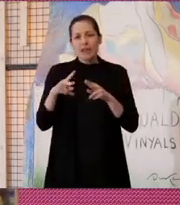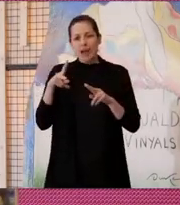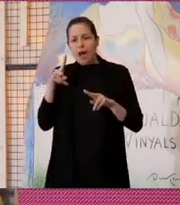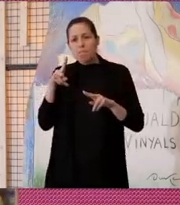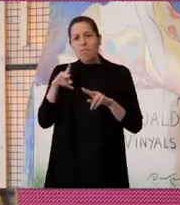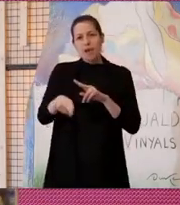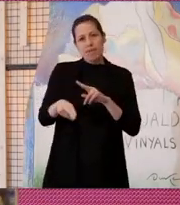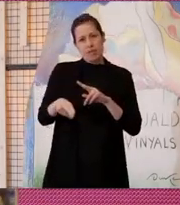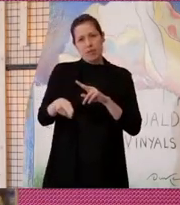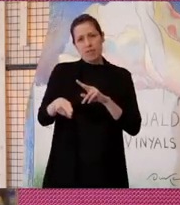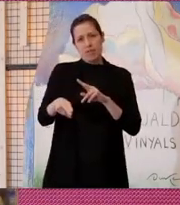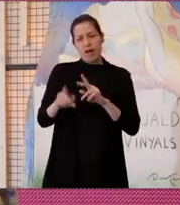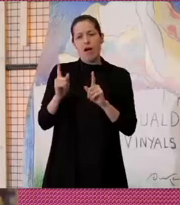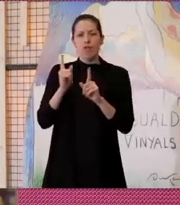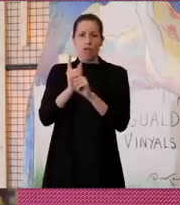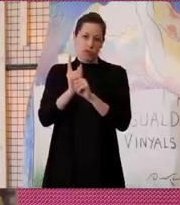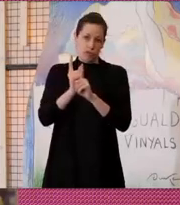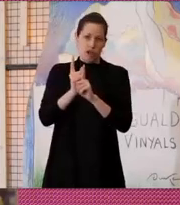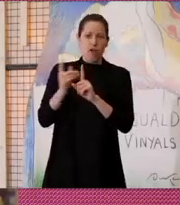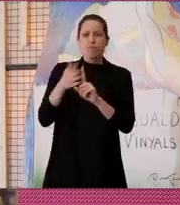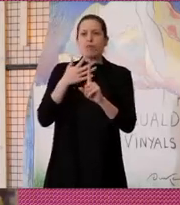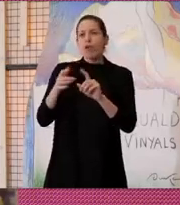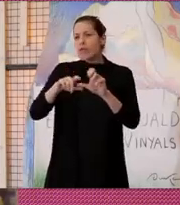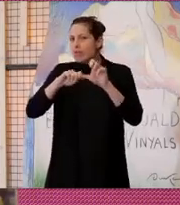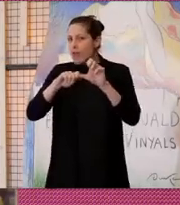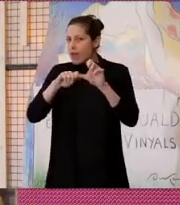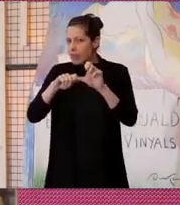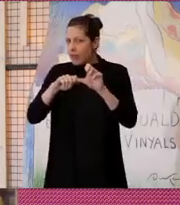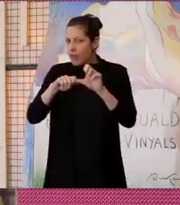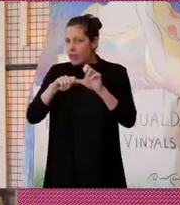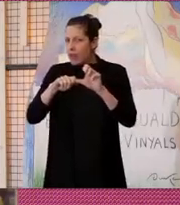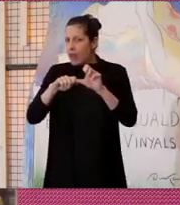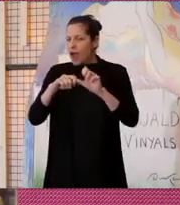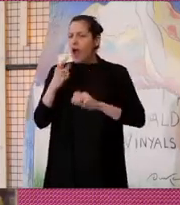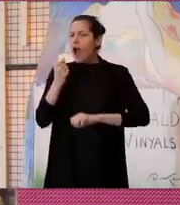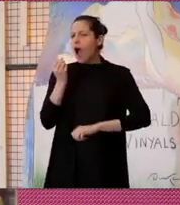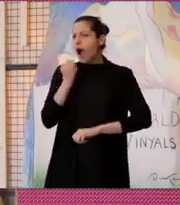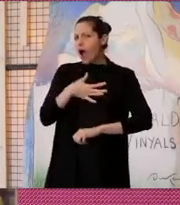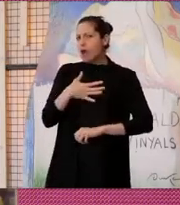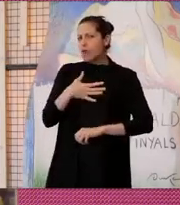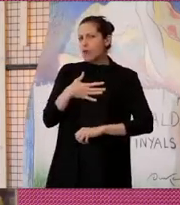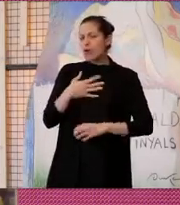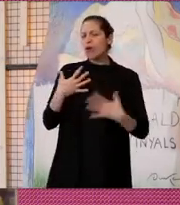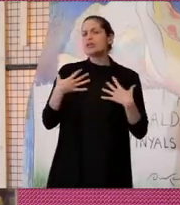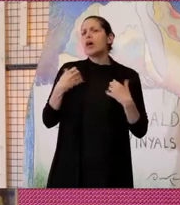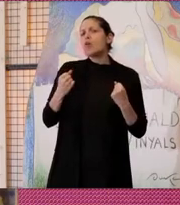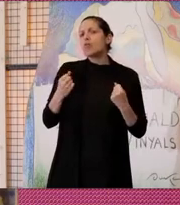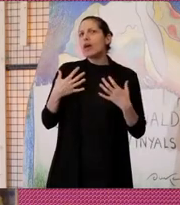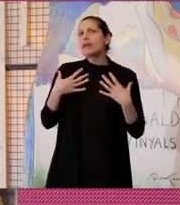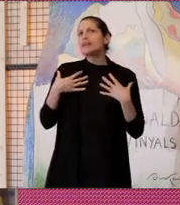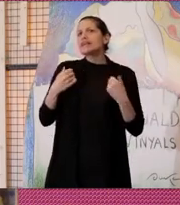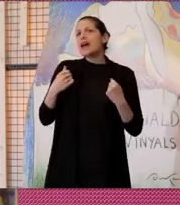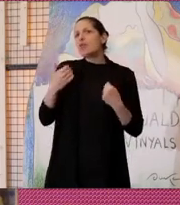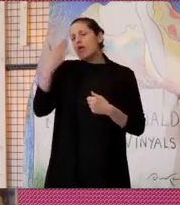recursos en salud en general en Salud Mental en particular Cuántos recursos